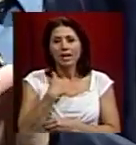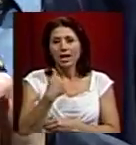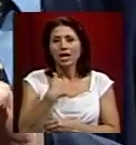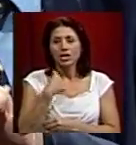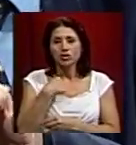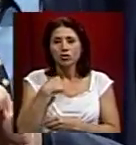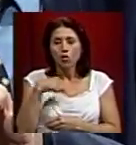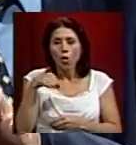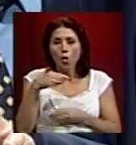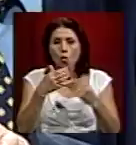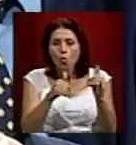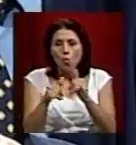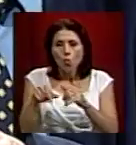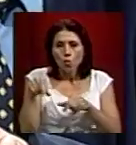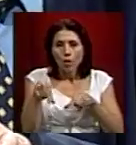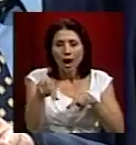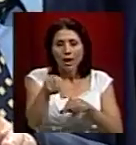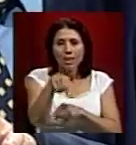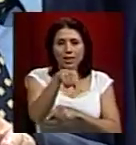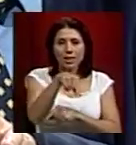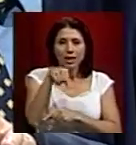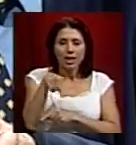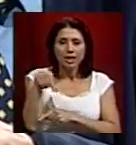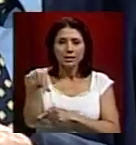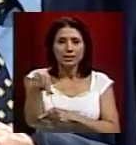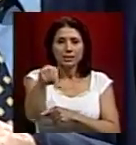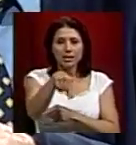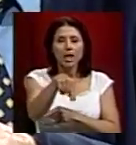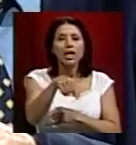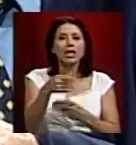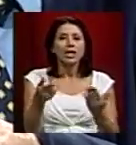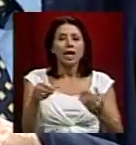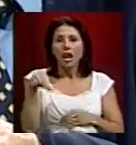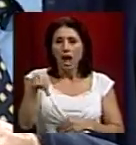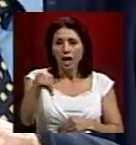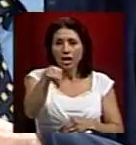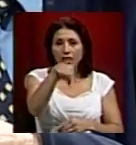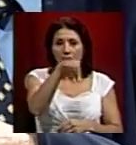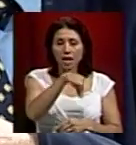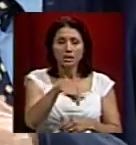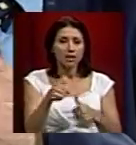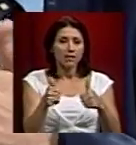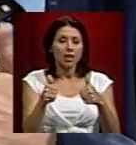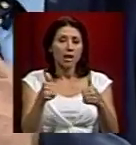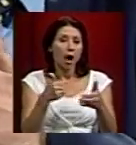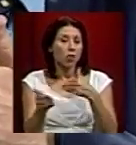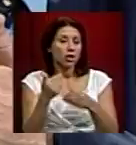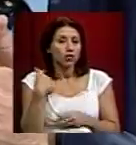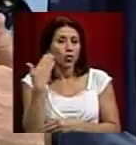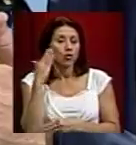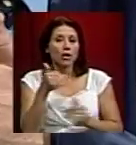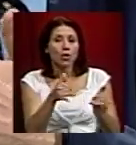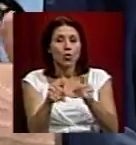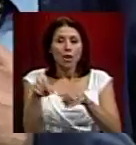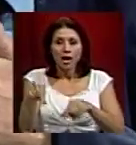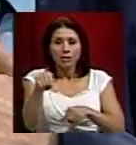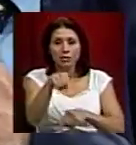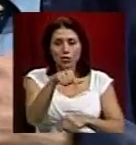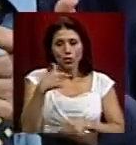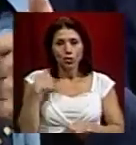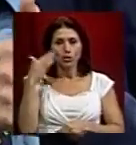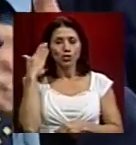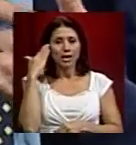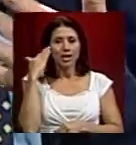de ajedrez y además ajedrez se presta porque aunque yo no sé jugar ajedrez, entiendo que ahí uno va 18